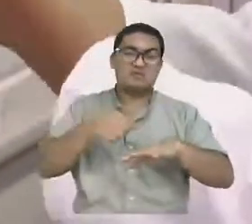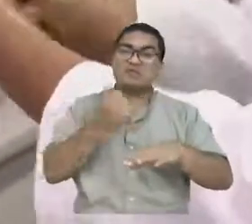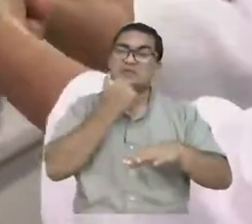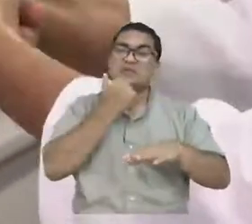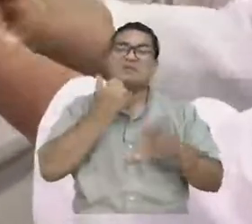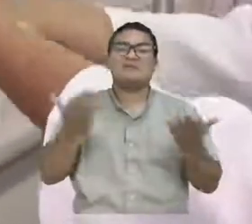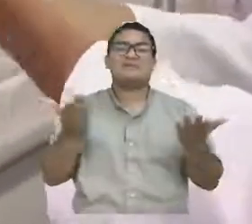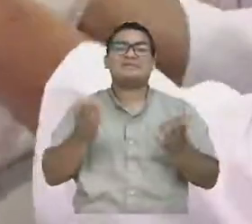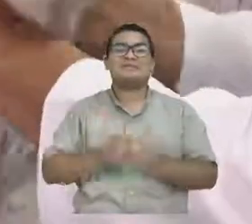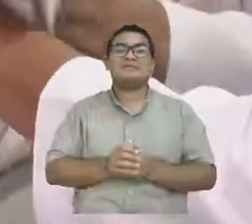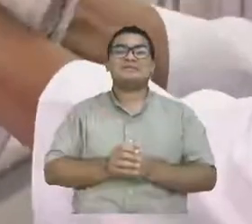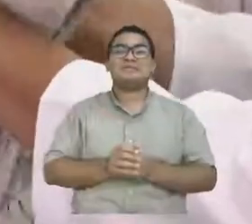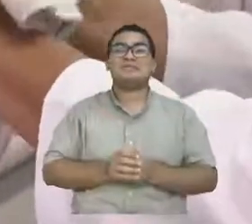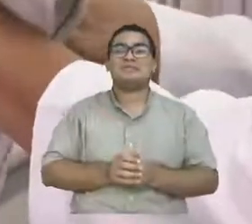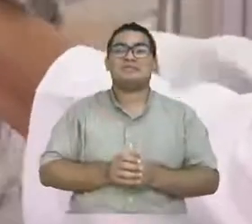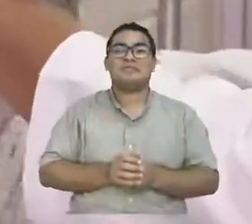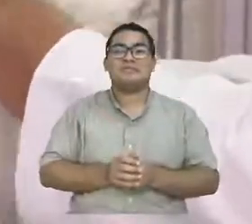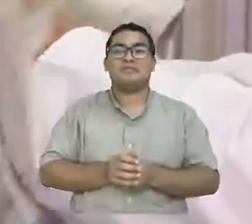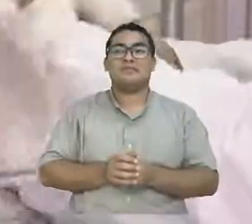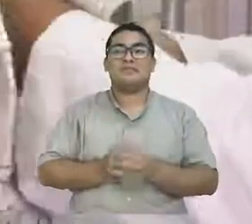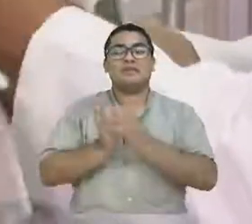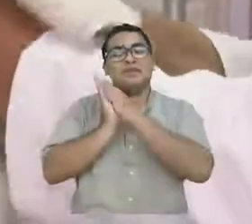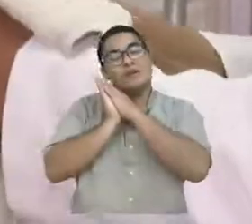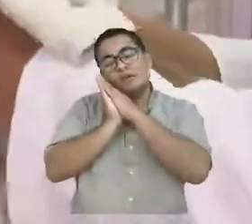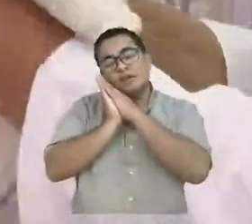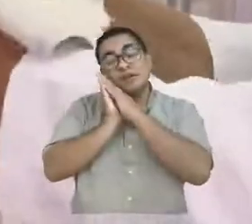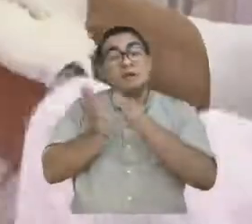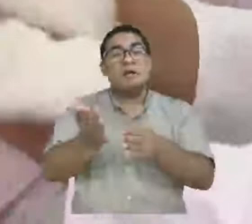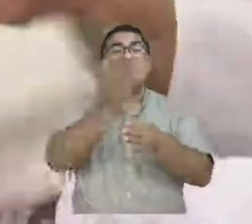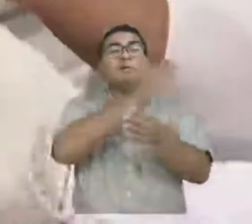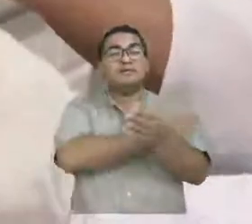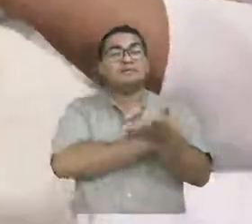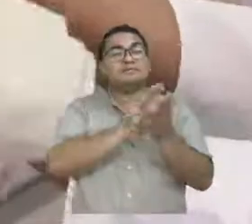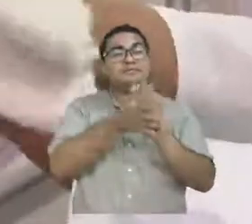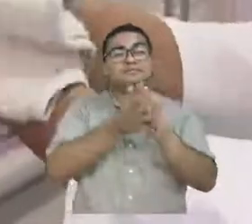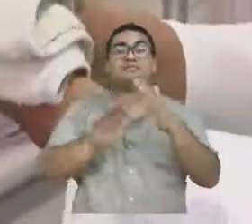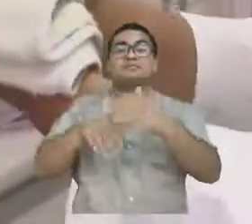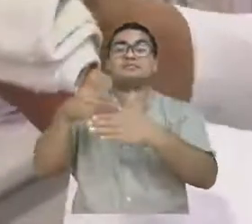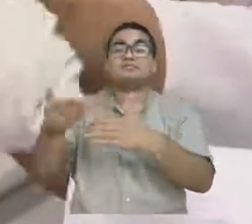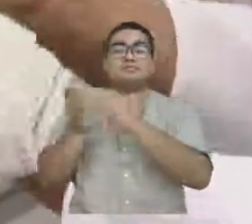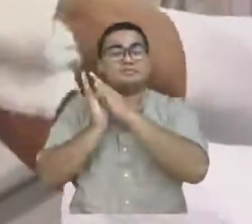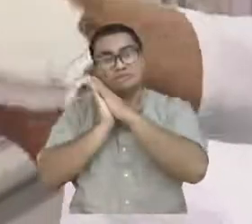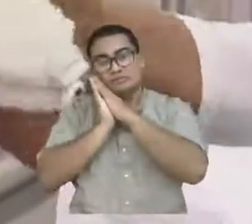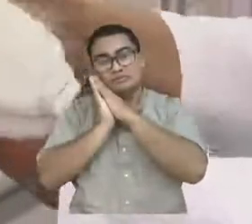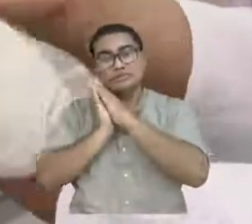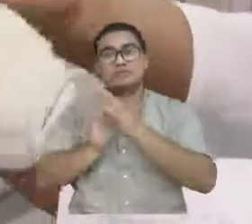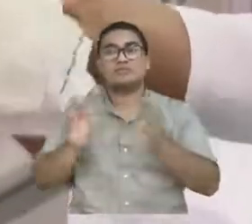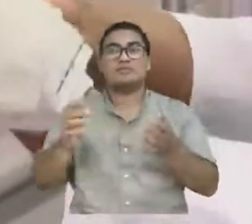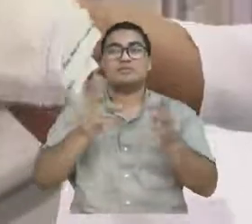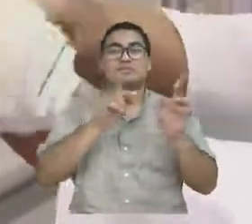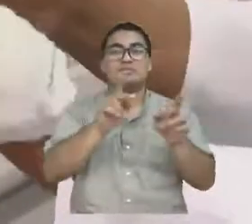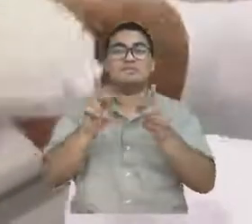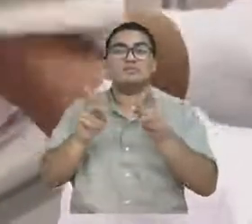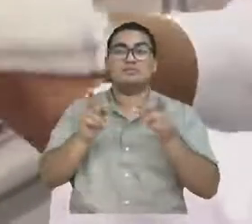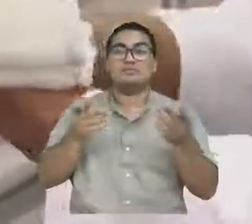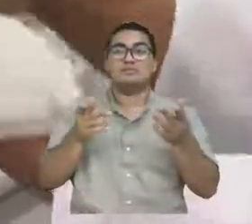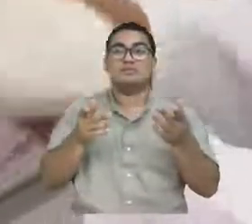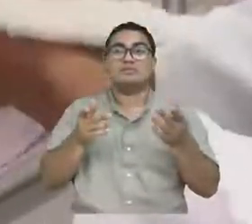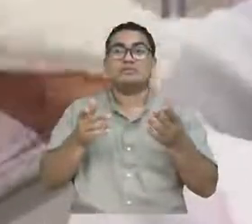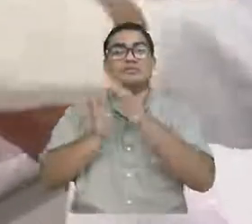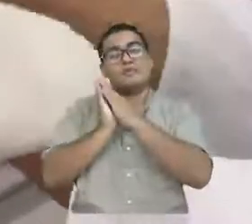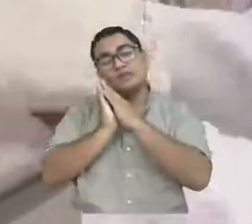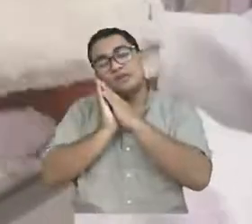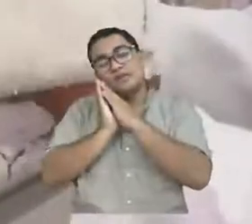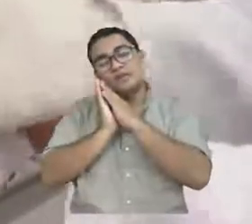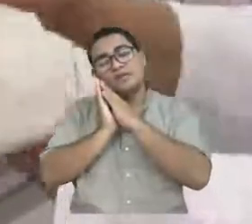también es importante lavarse las manos. En todo momento. En todo momento. Lo que menos hacen las personas es lavarse las manos antes de dormir. Se lavan los